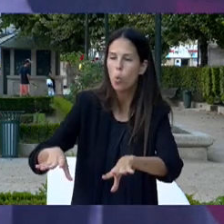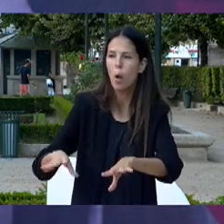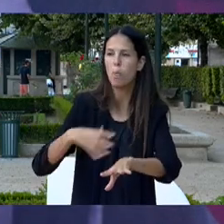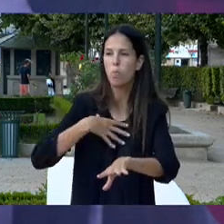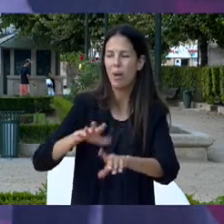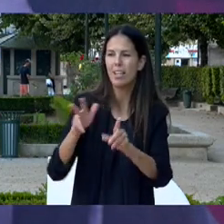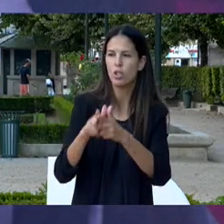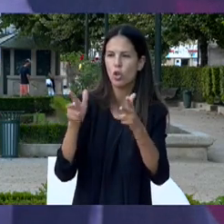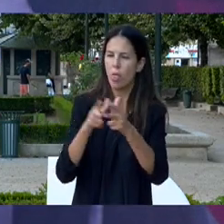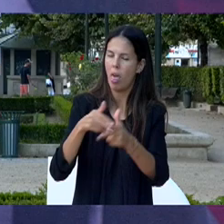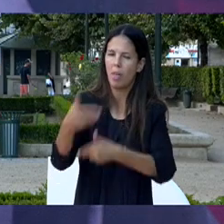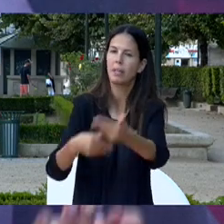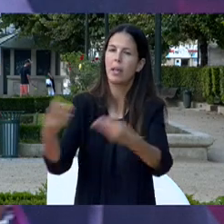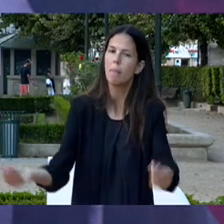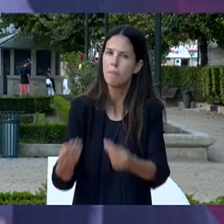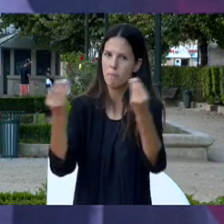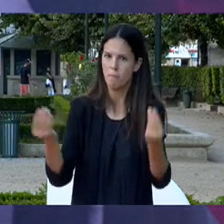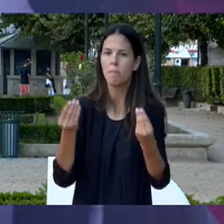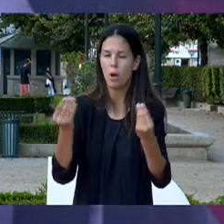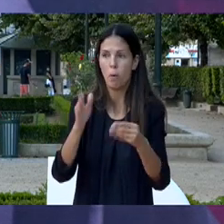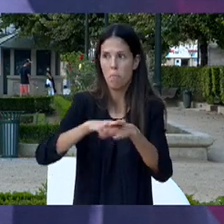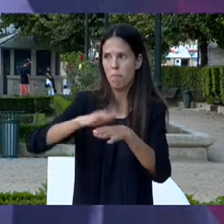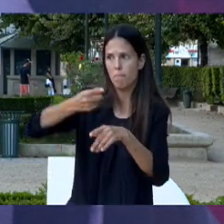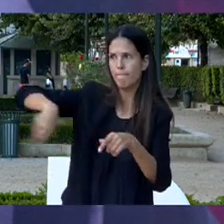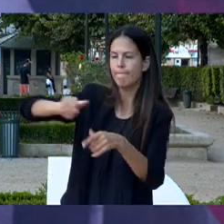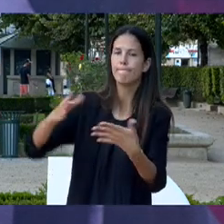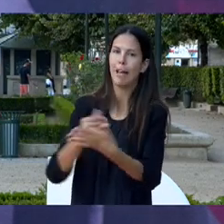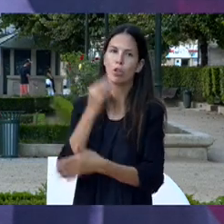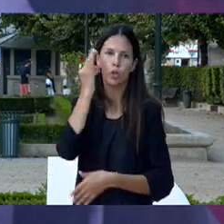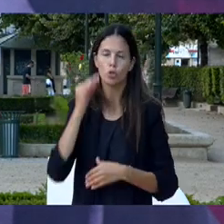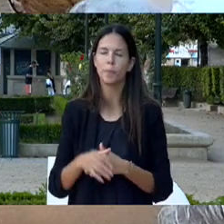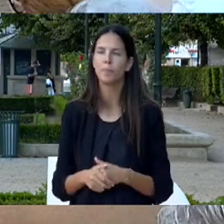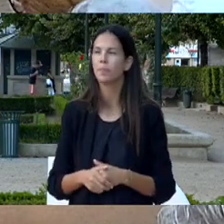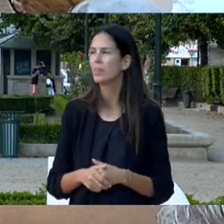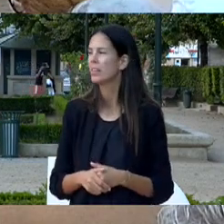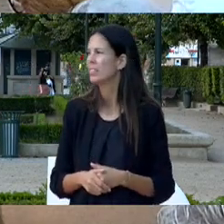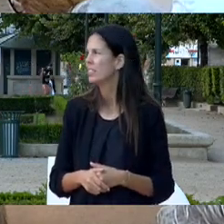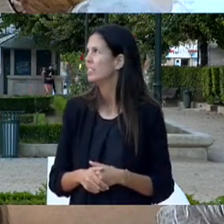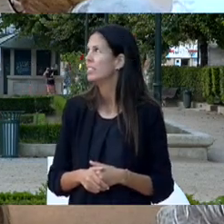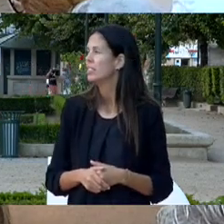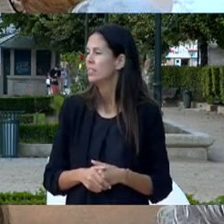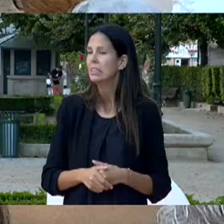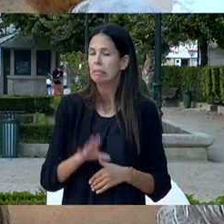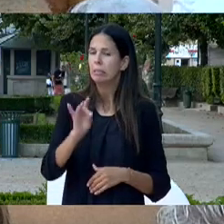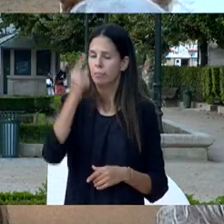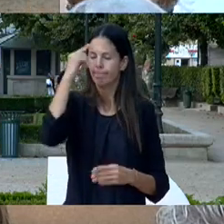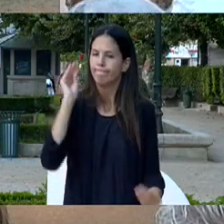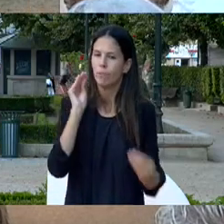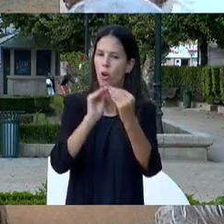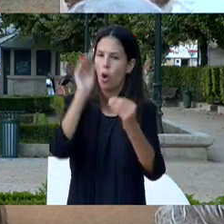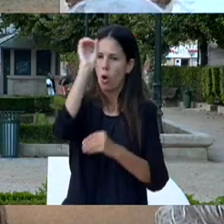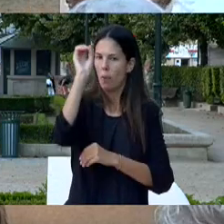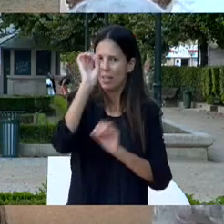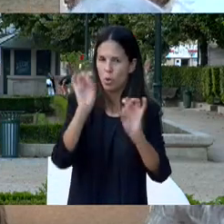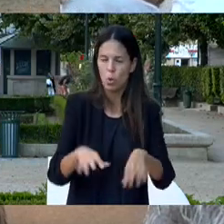creo que a sociedade pois avanzaría moito máis, sobre todo para nós, non? Sí, eu son da mesma opinión, pero